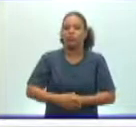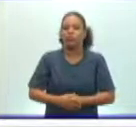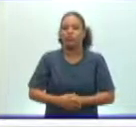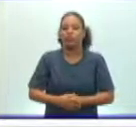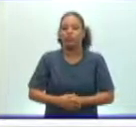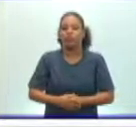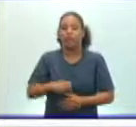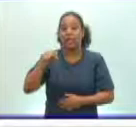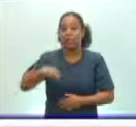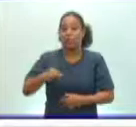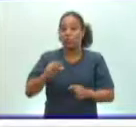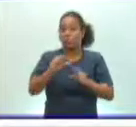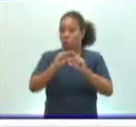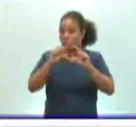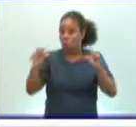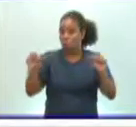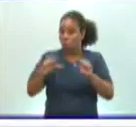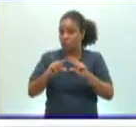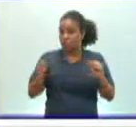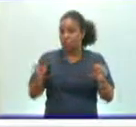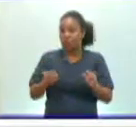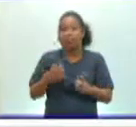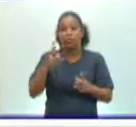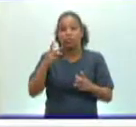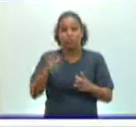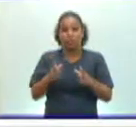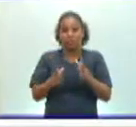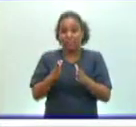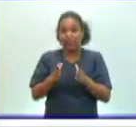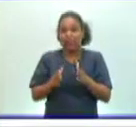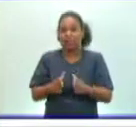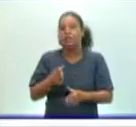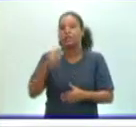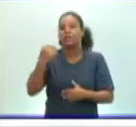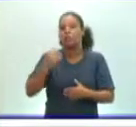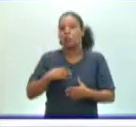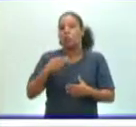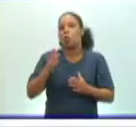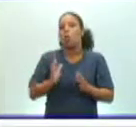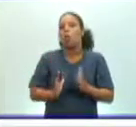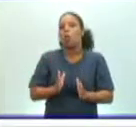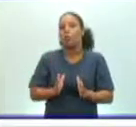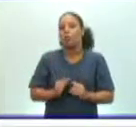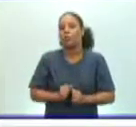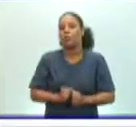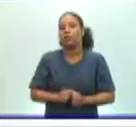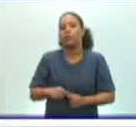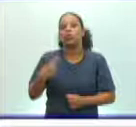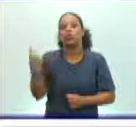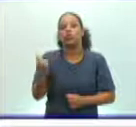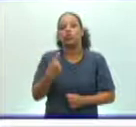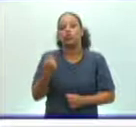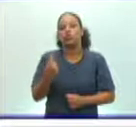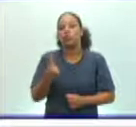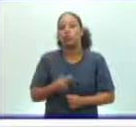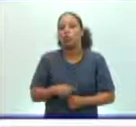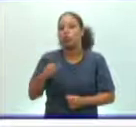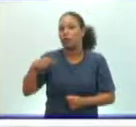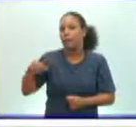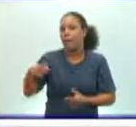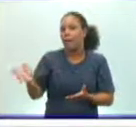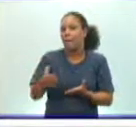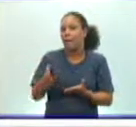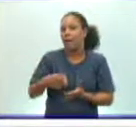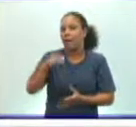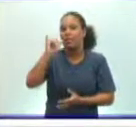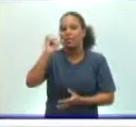Estos son los segmentos de semirrecta correspondientes. Solo anota que aparece en la página 60